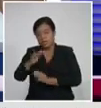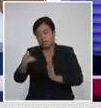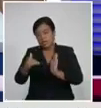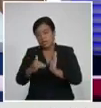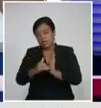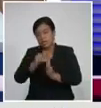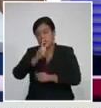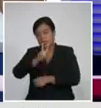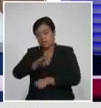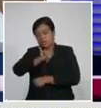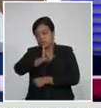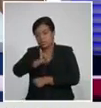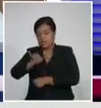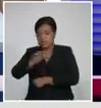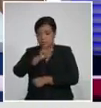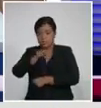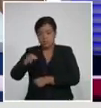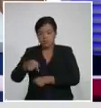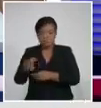47.266 para un